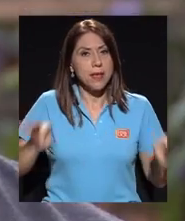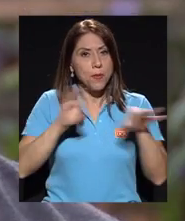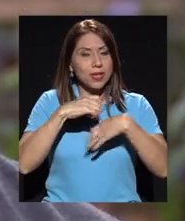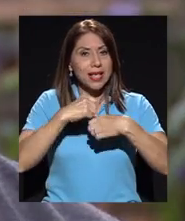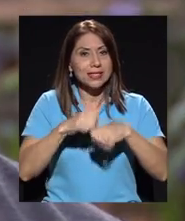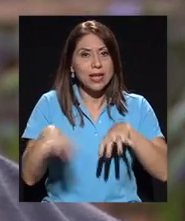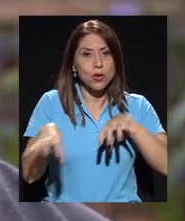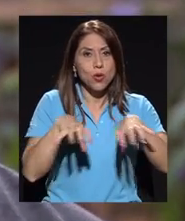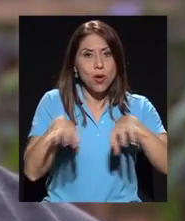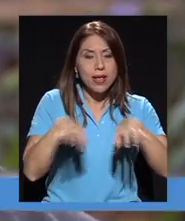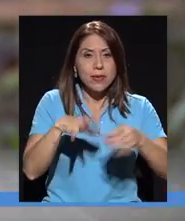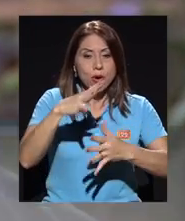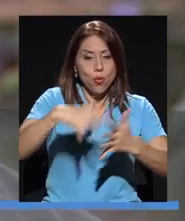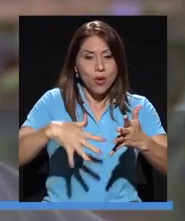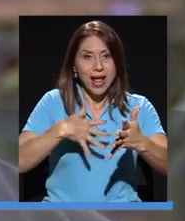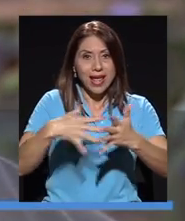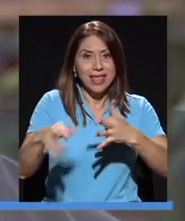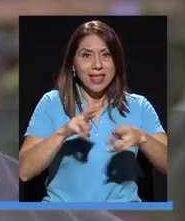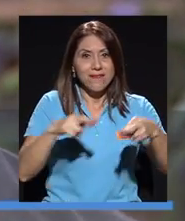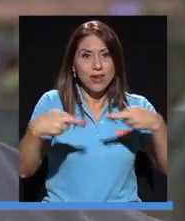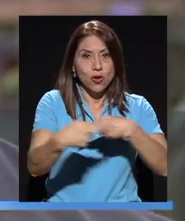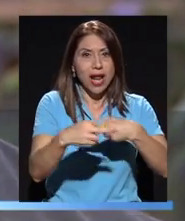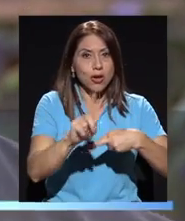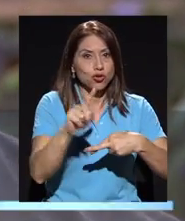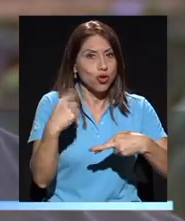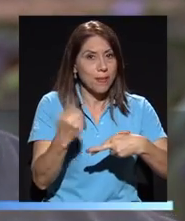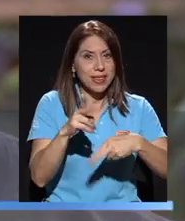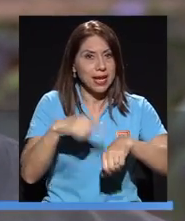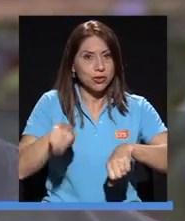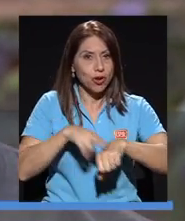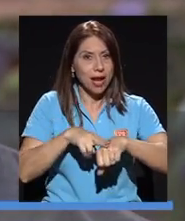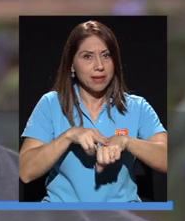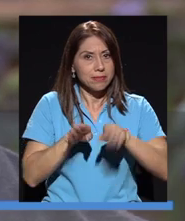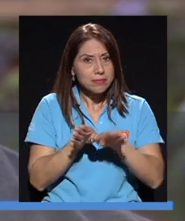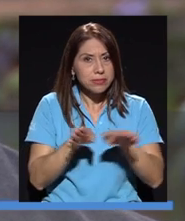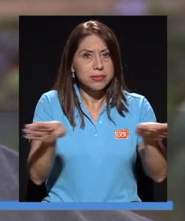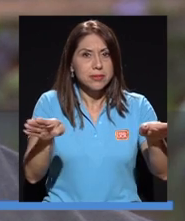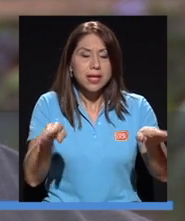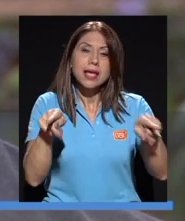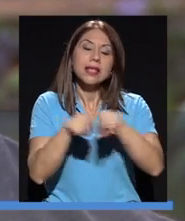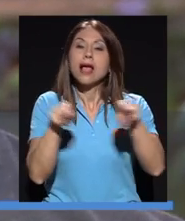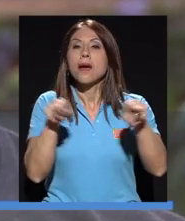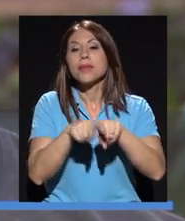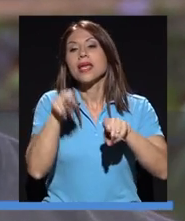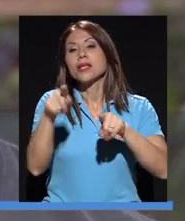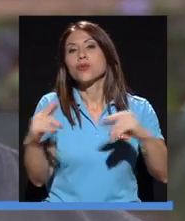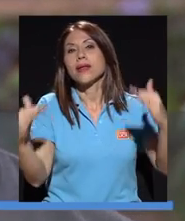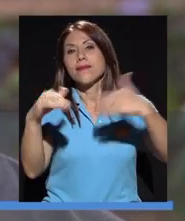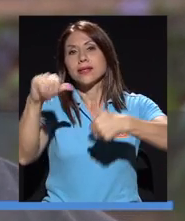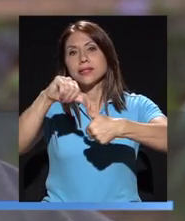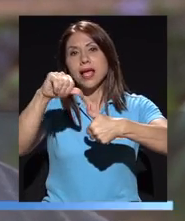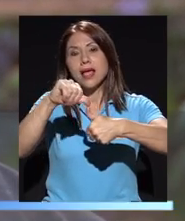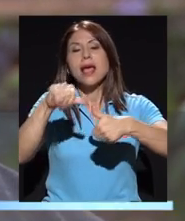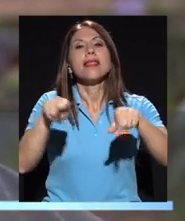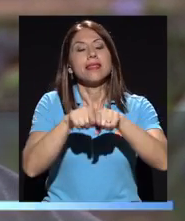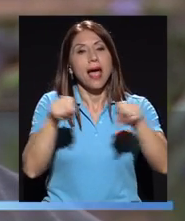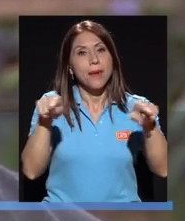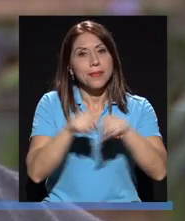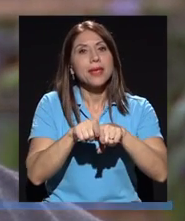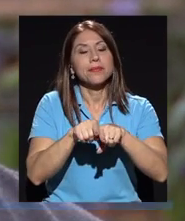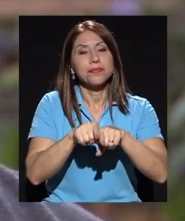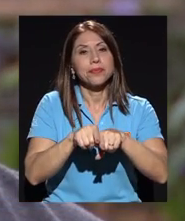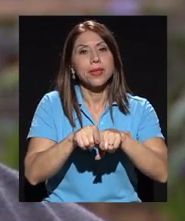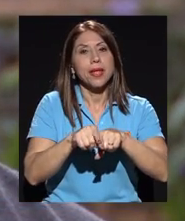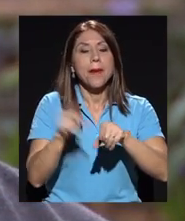agenda regional, no solo a nivel nacional, y aparte de este espacio centroamericano, también tenemos participación